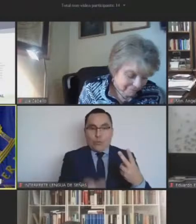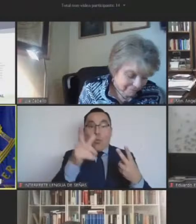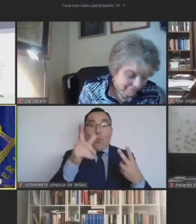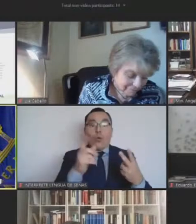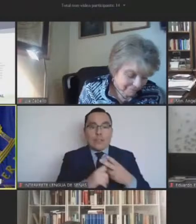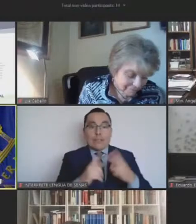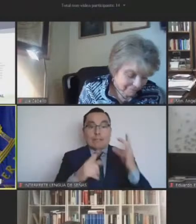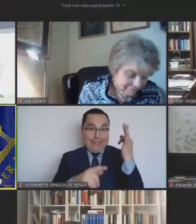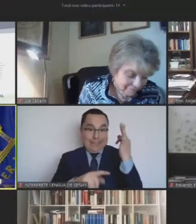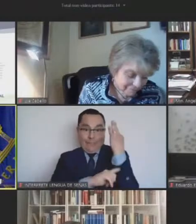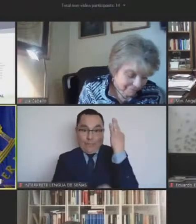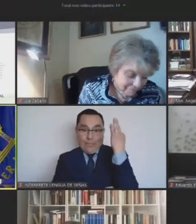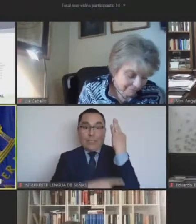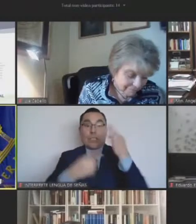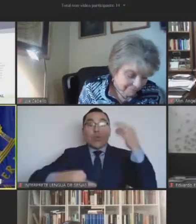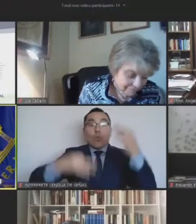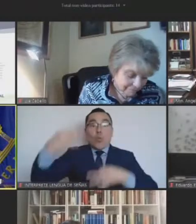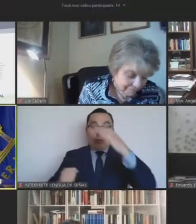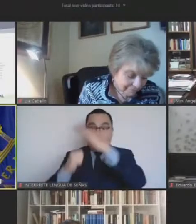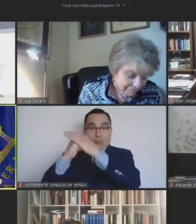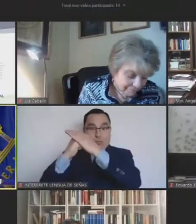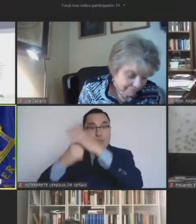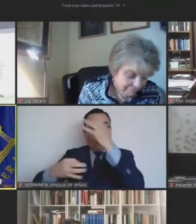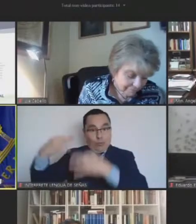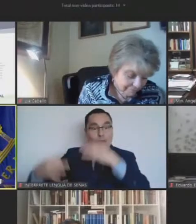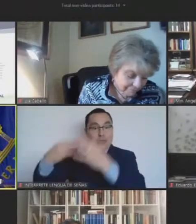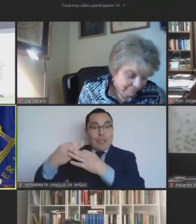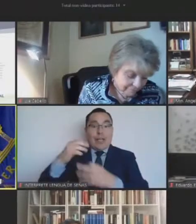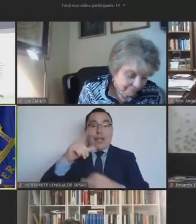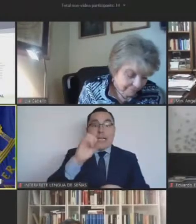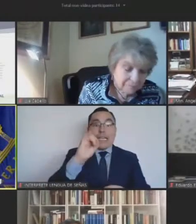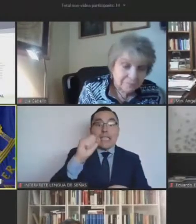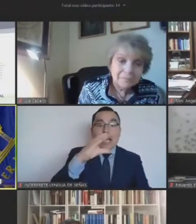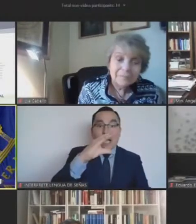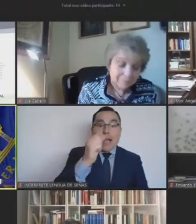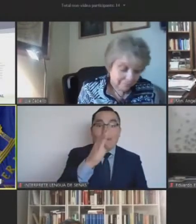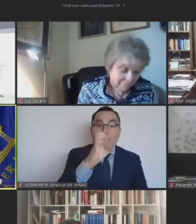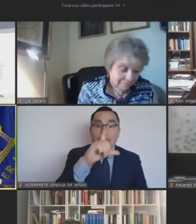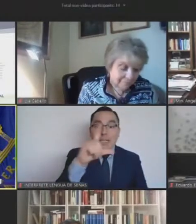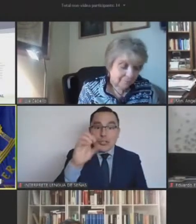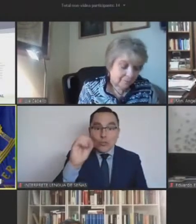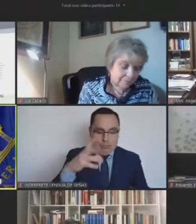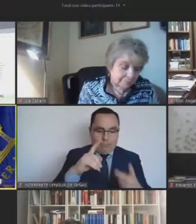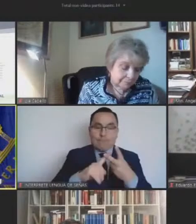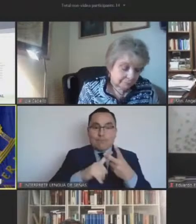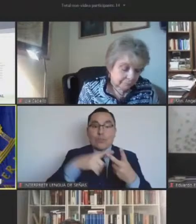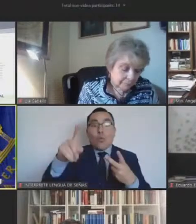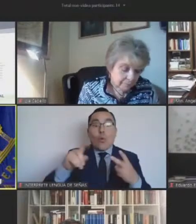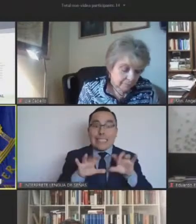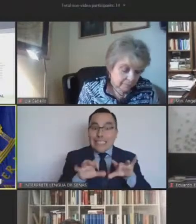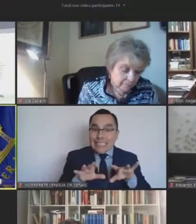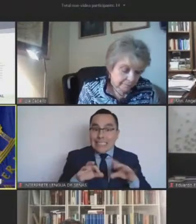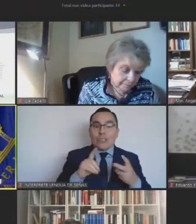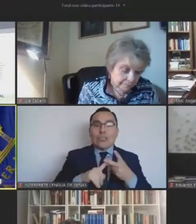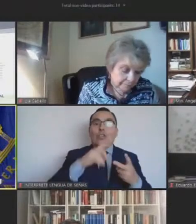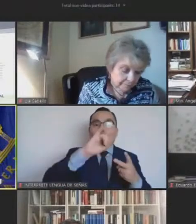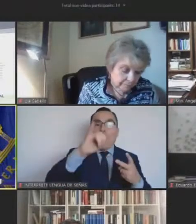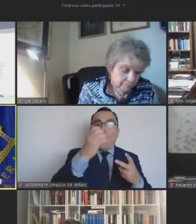Judicial de la Corte Suprema de Justicia, señora Lía Cabello, y el secretario del mismo tribunal, don Jorge